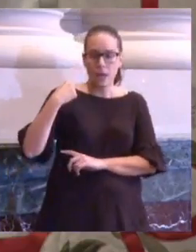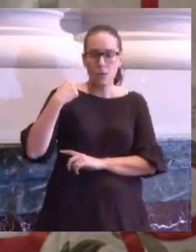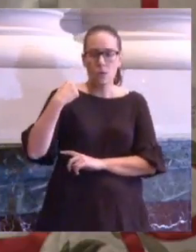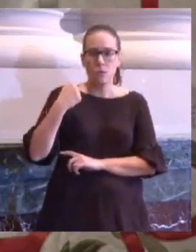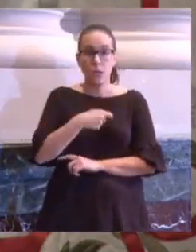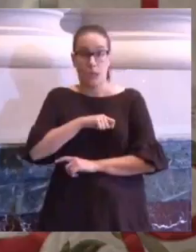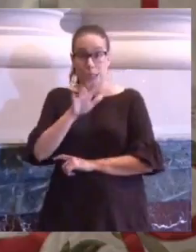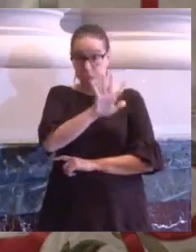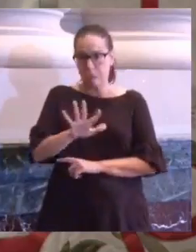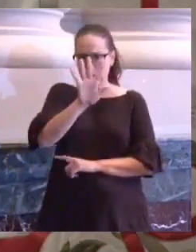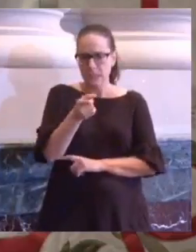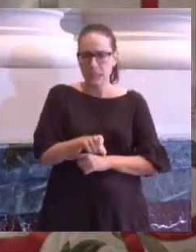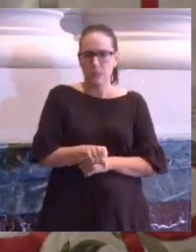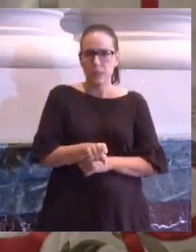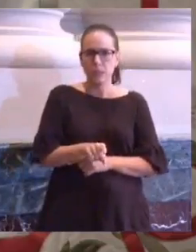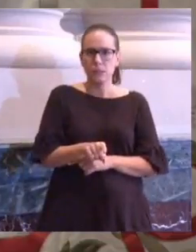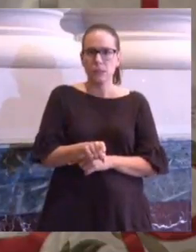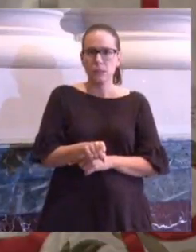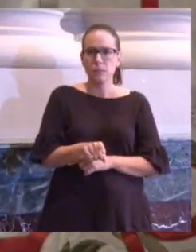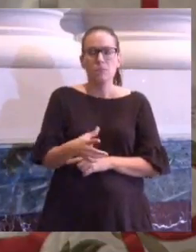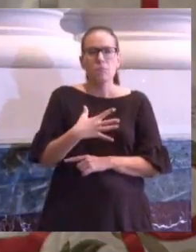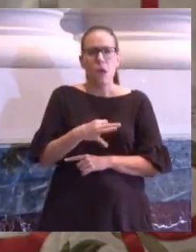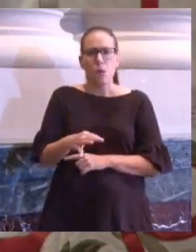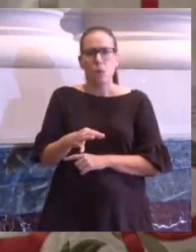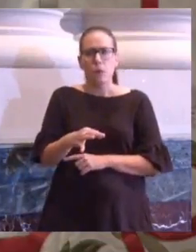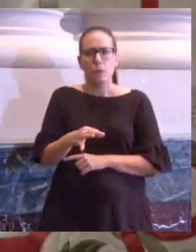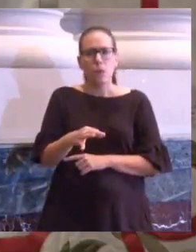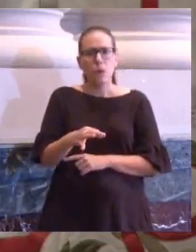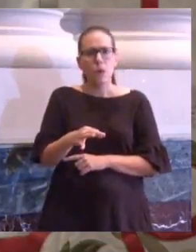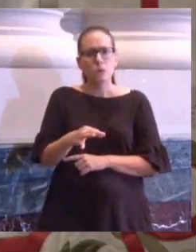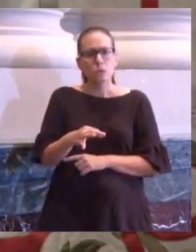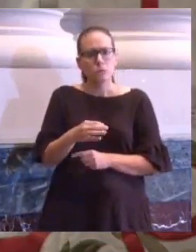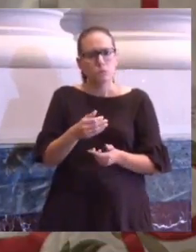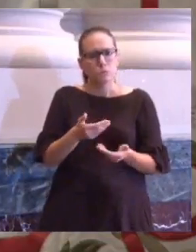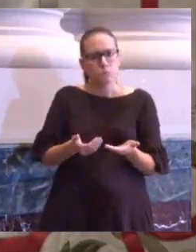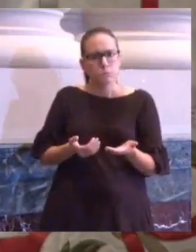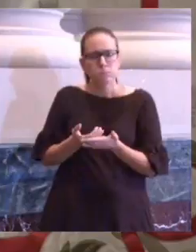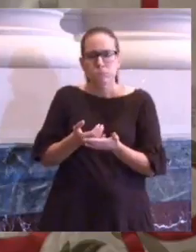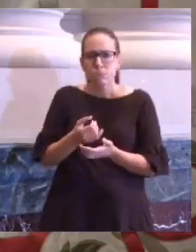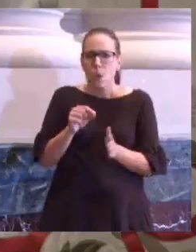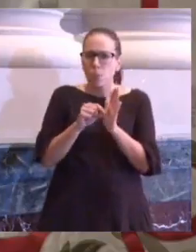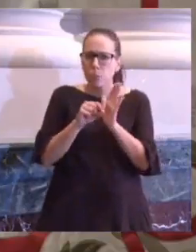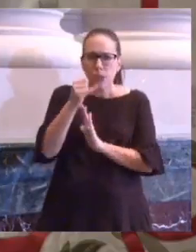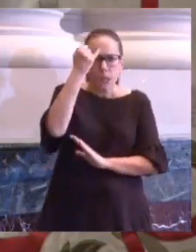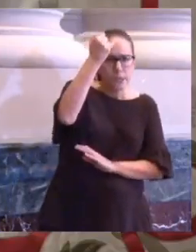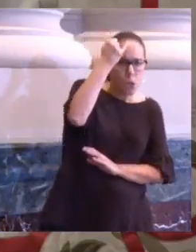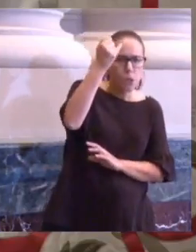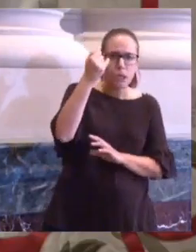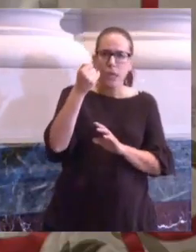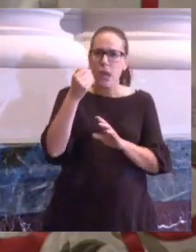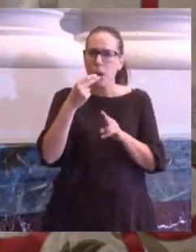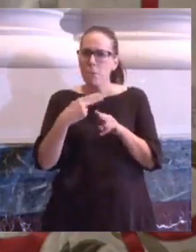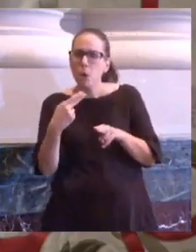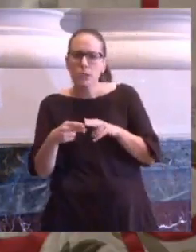y a España se les puede servir desde muchas perspectivas ideológicas y políticas, todas ellas